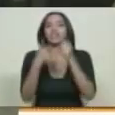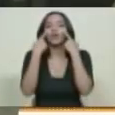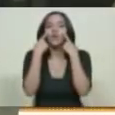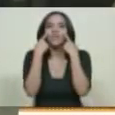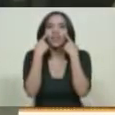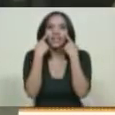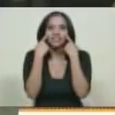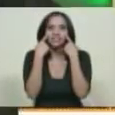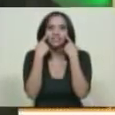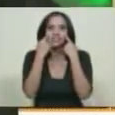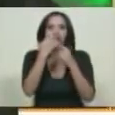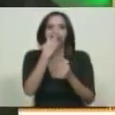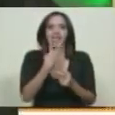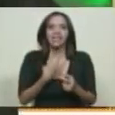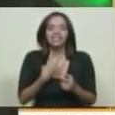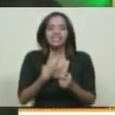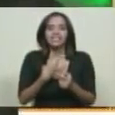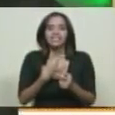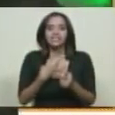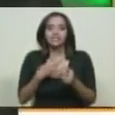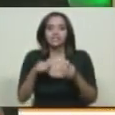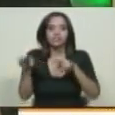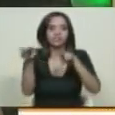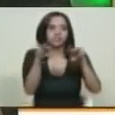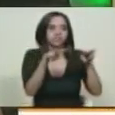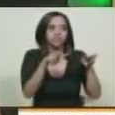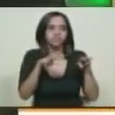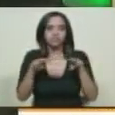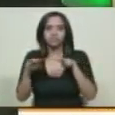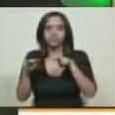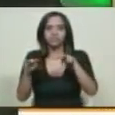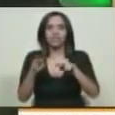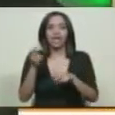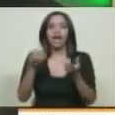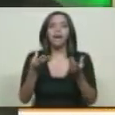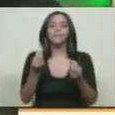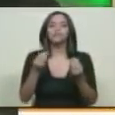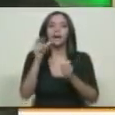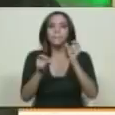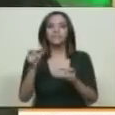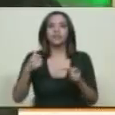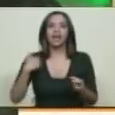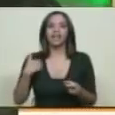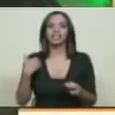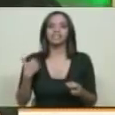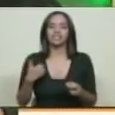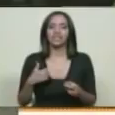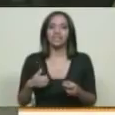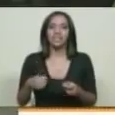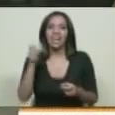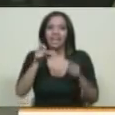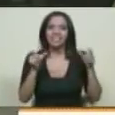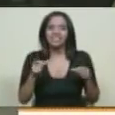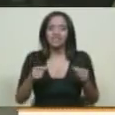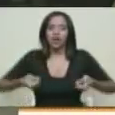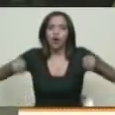miseria. La indigencia es lo que a lo que están llevando a millones de argentinos. La gente está clamando por ollas populares,